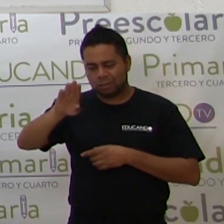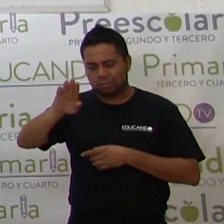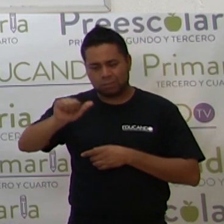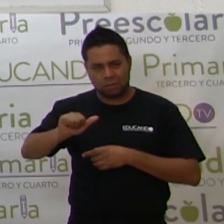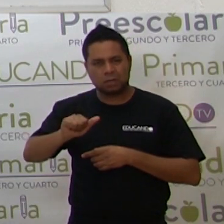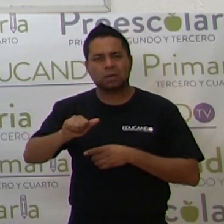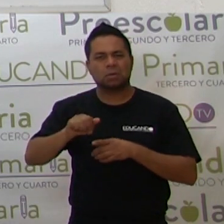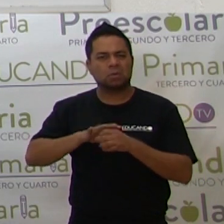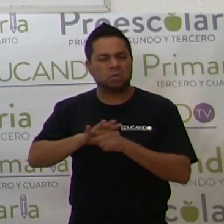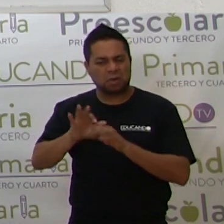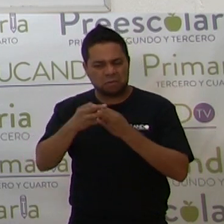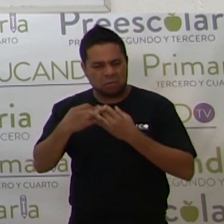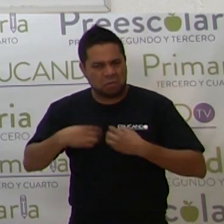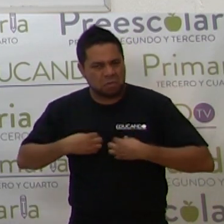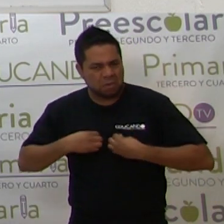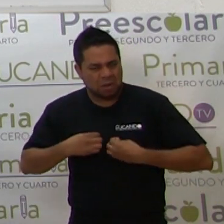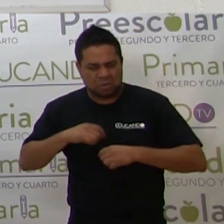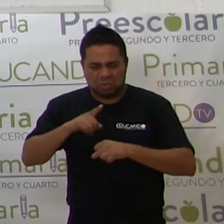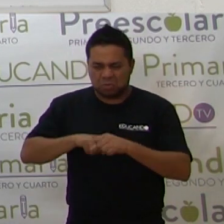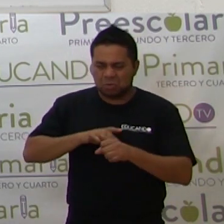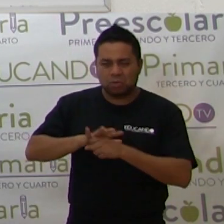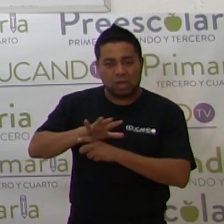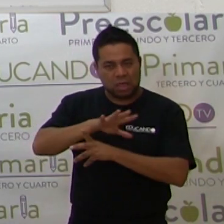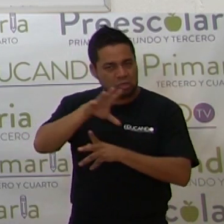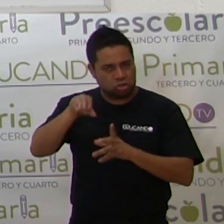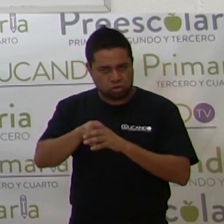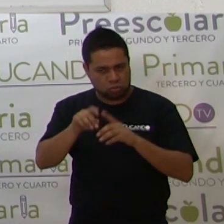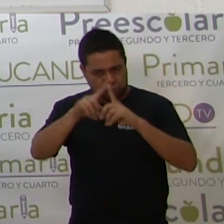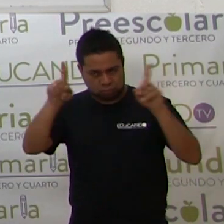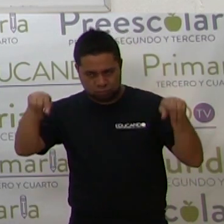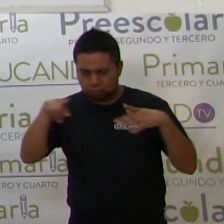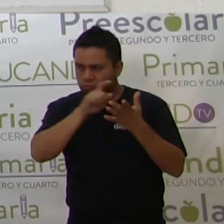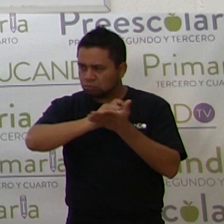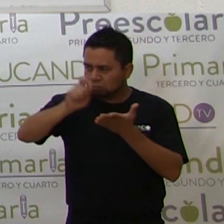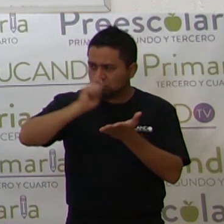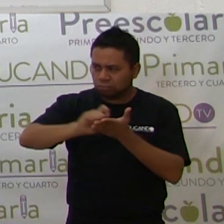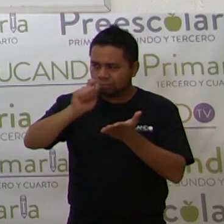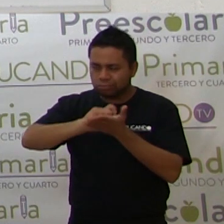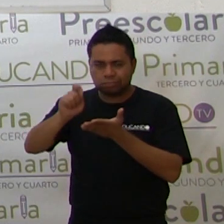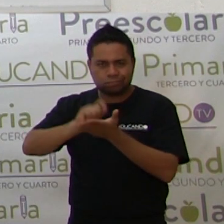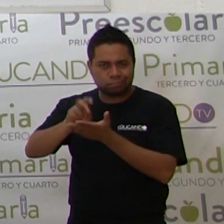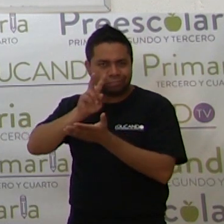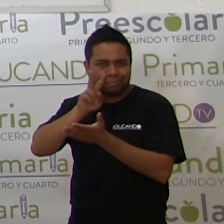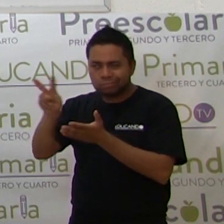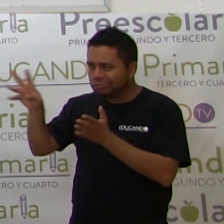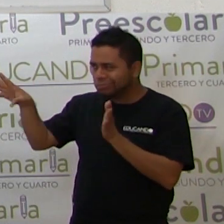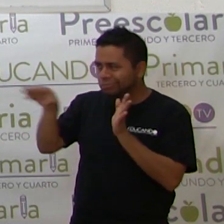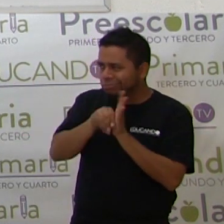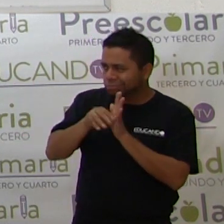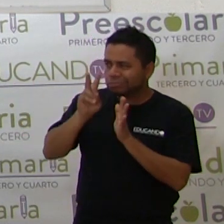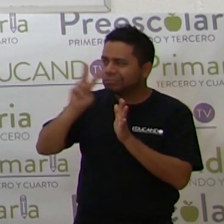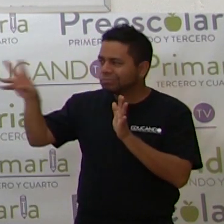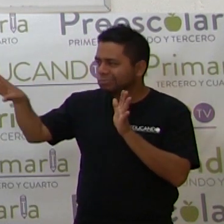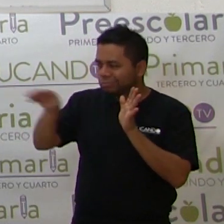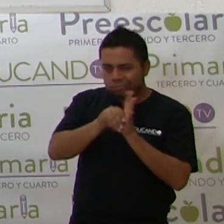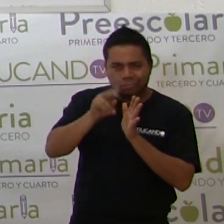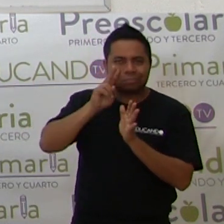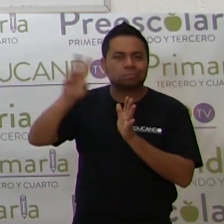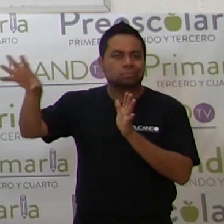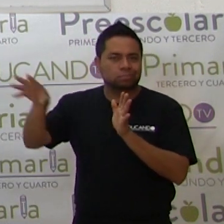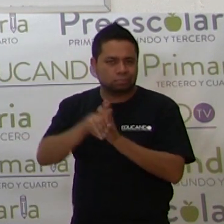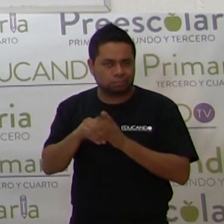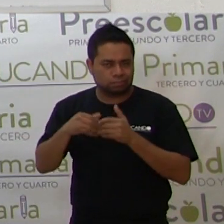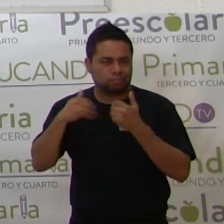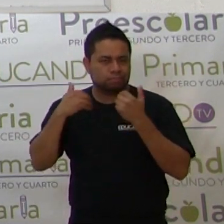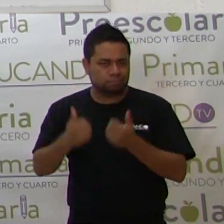etc. Esto se plasmó en el papel. Lo que observa el que describe es lo que escribe,